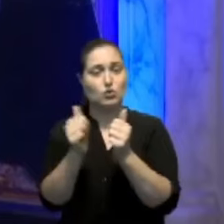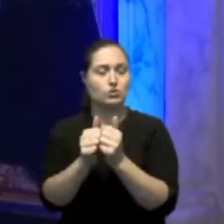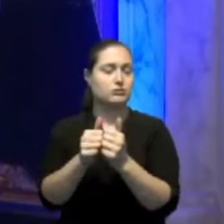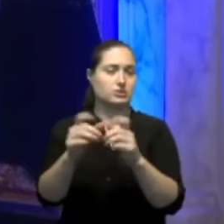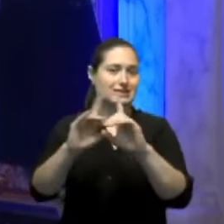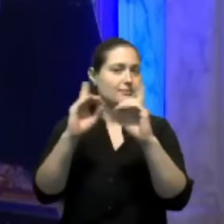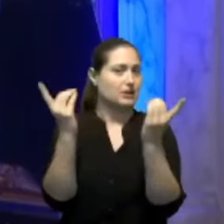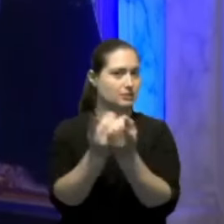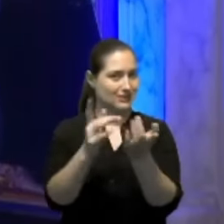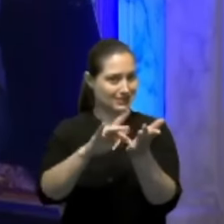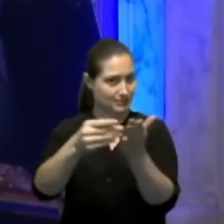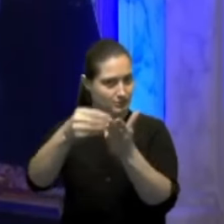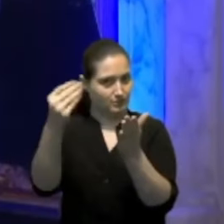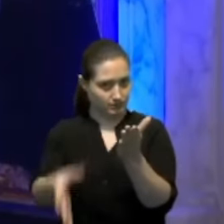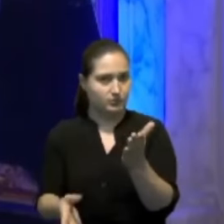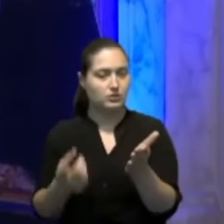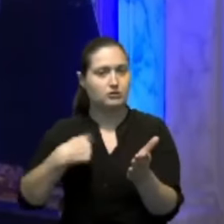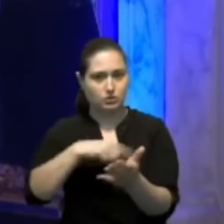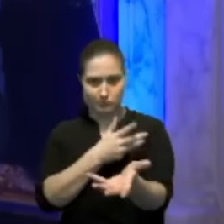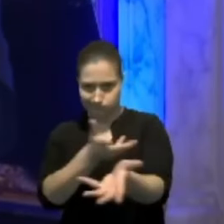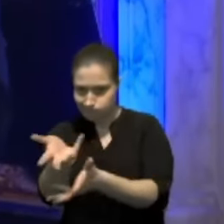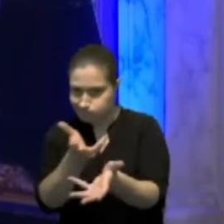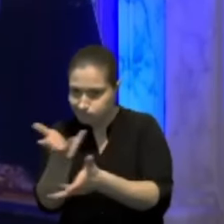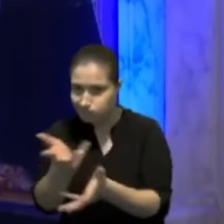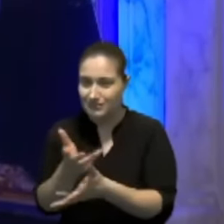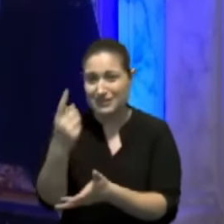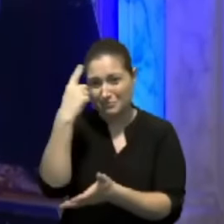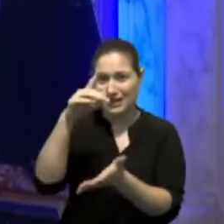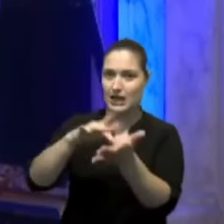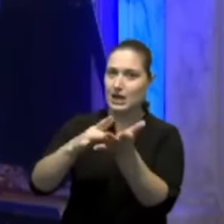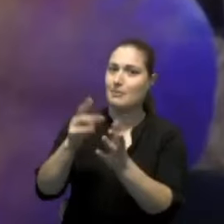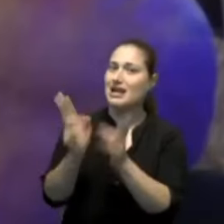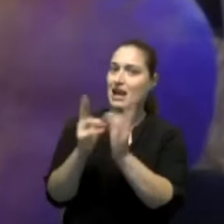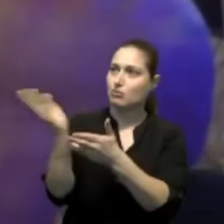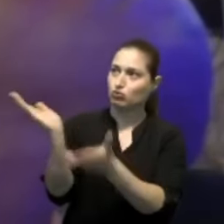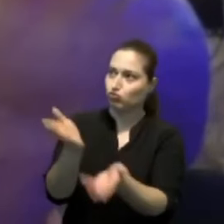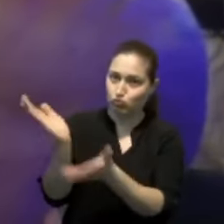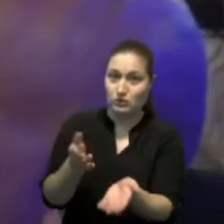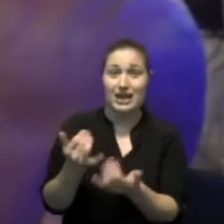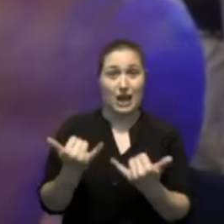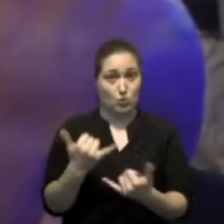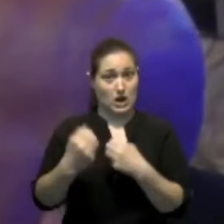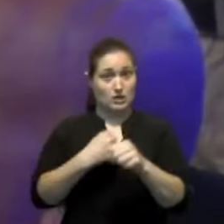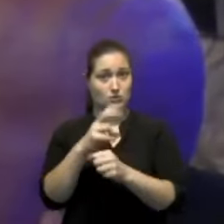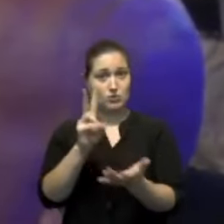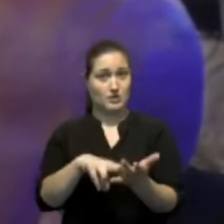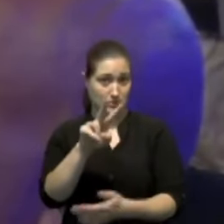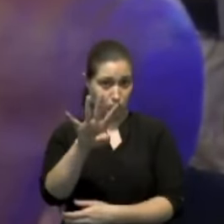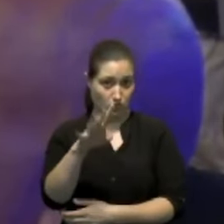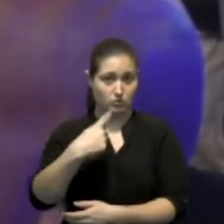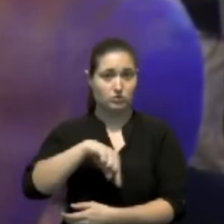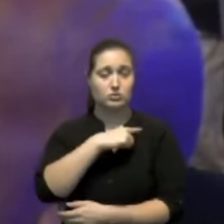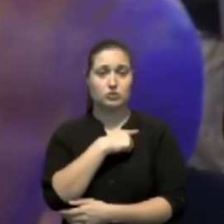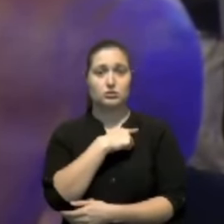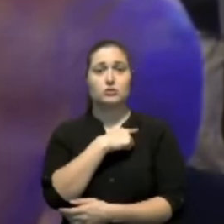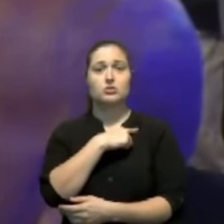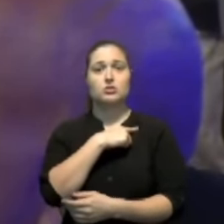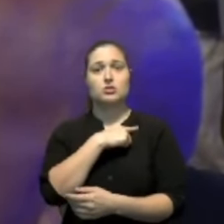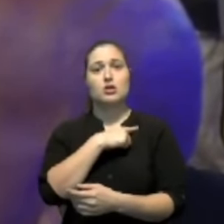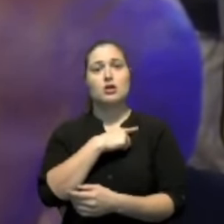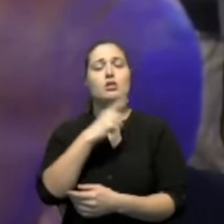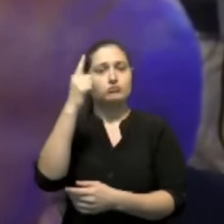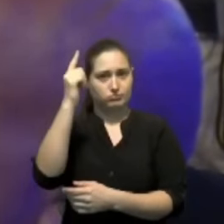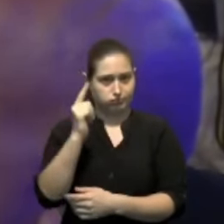costo para recibir los requerimientos en el tiempo oportuno de hecho en este año 2024 ha sido así estamos lanzando las licitaciones con